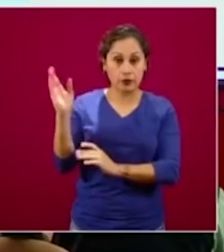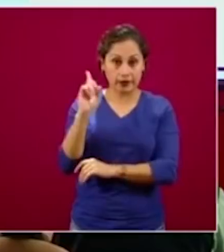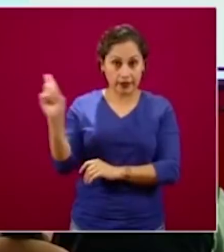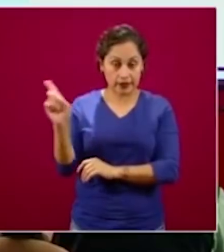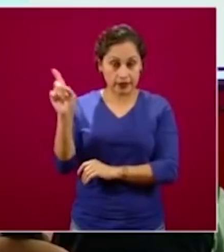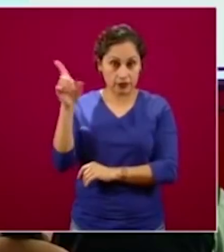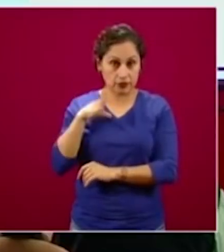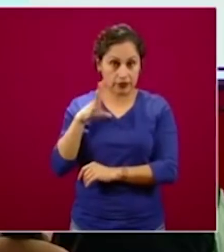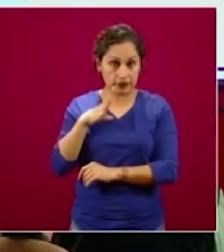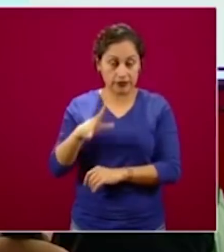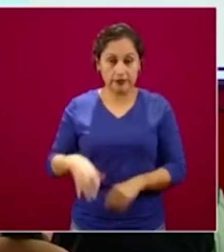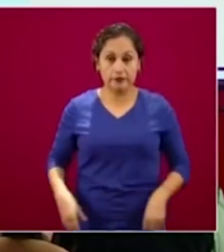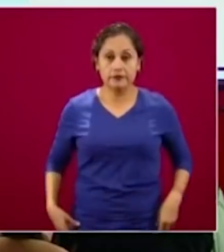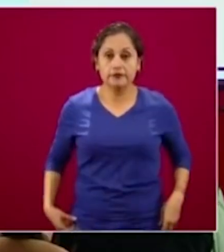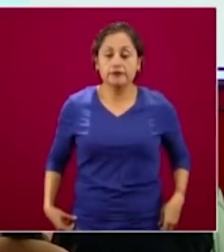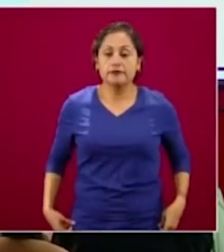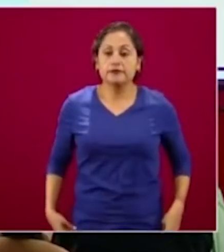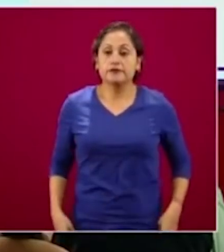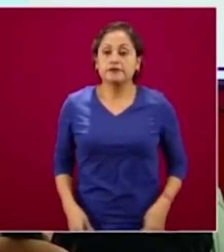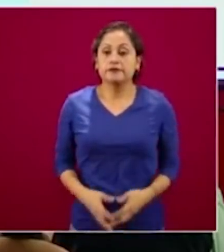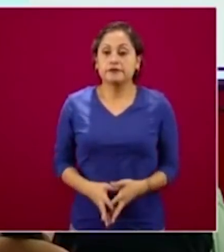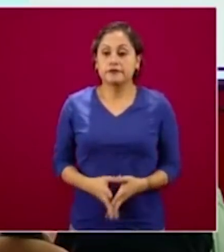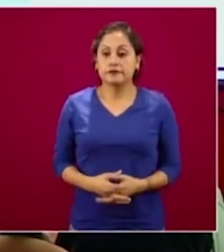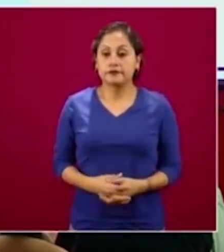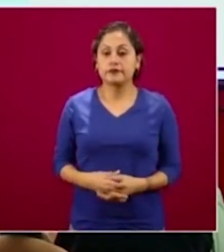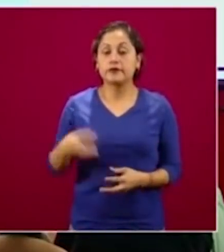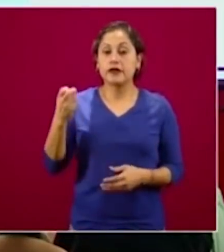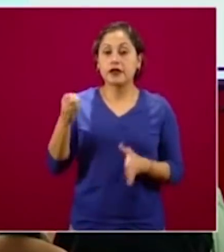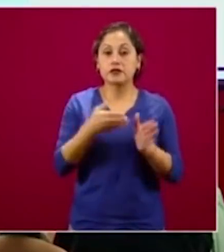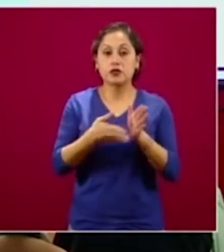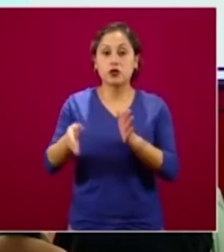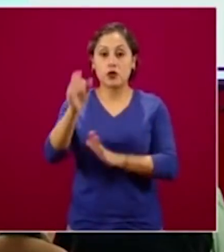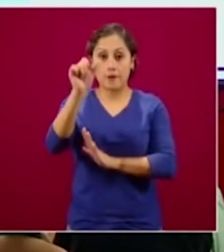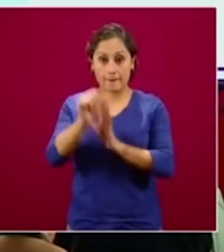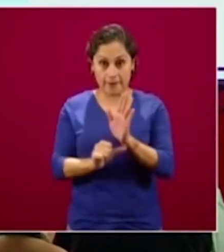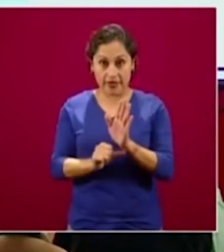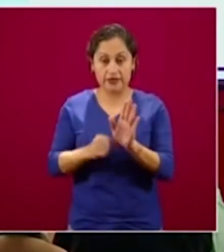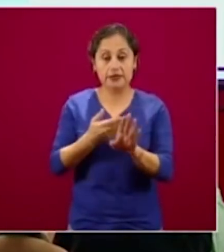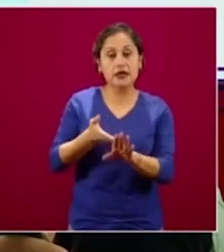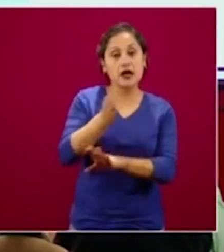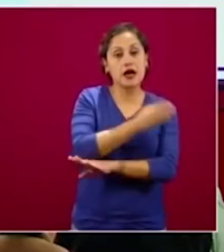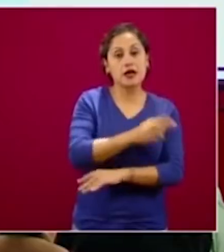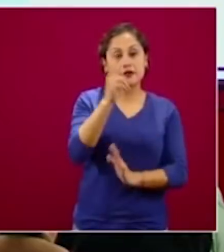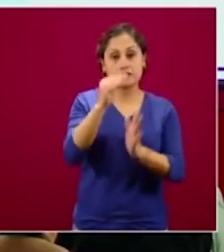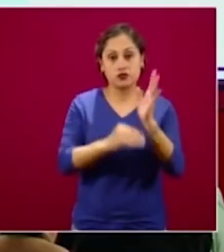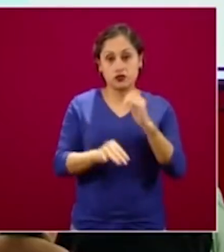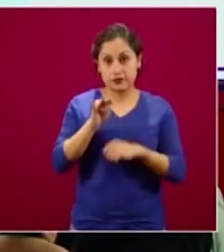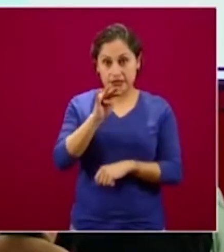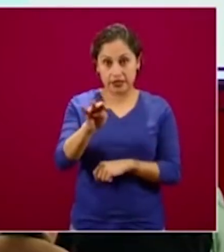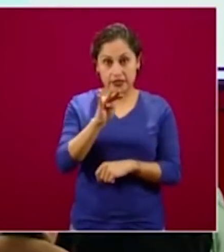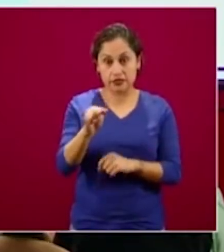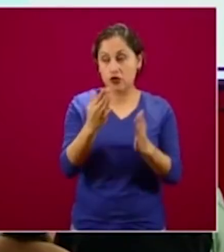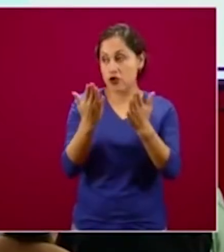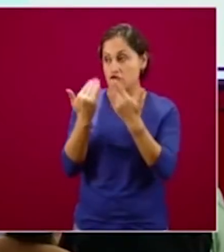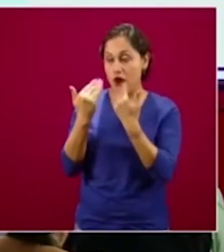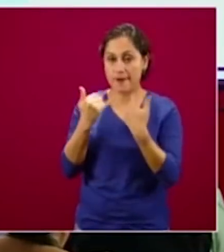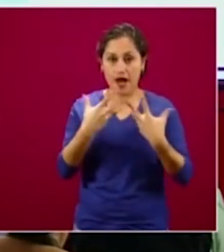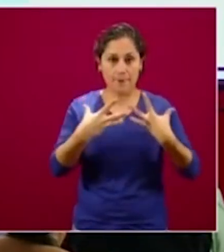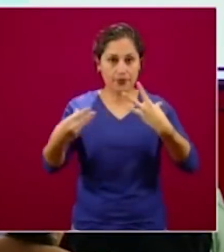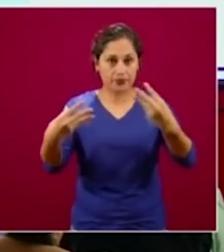diapositiva. Promedio de donaciones por mes en el año 2019, cuando no había pandemia COVID.